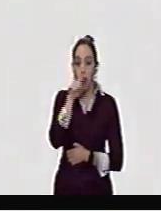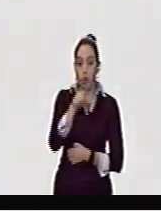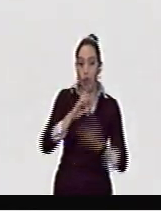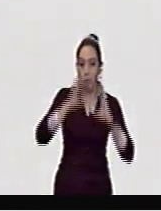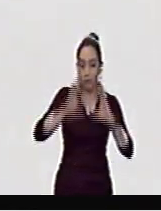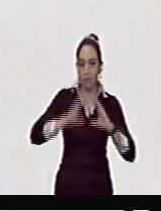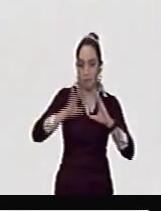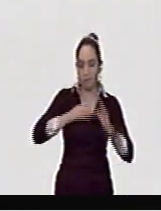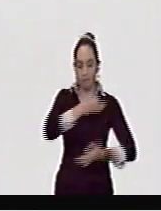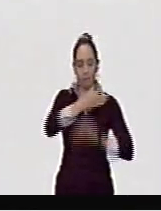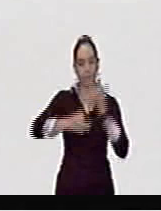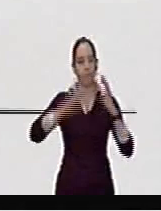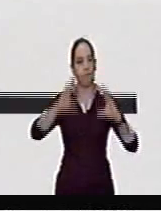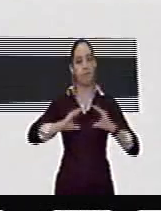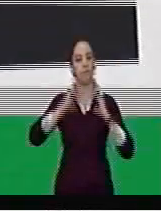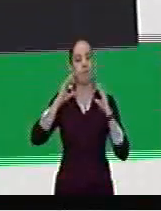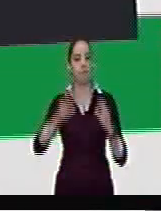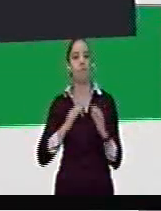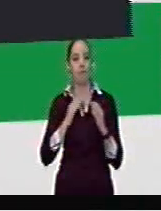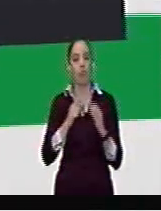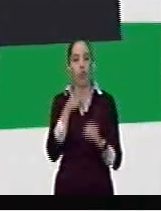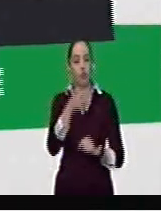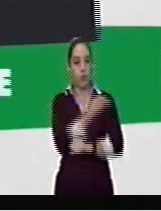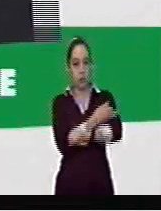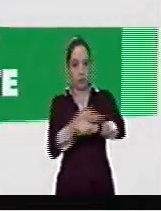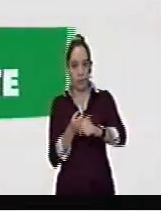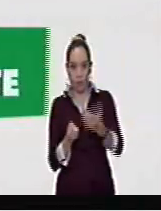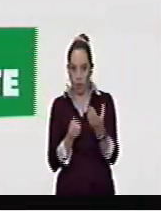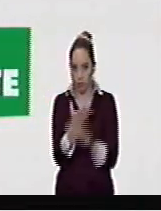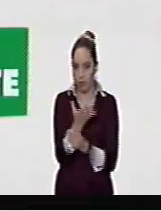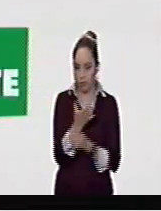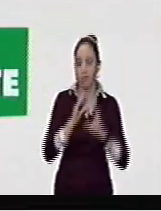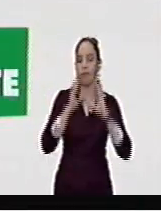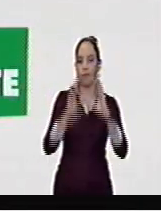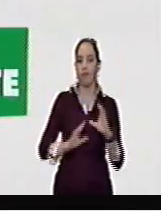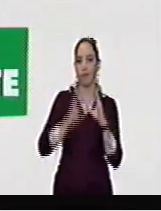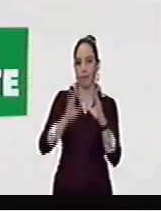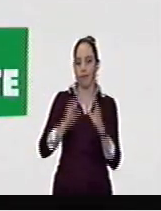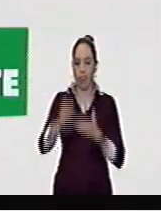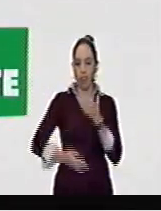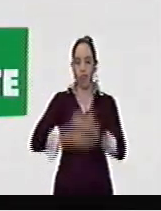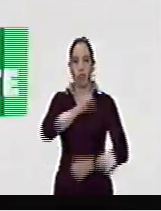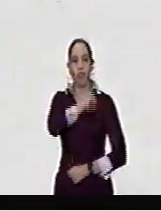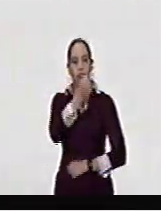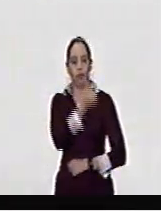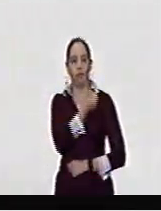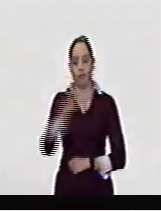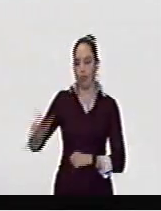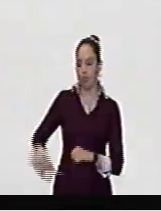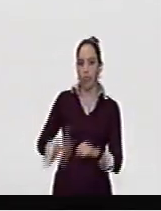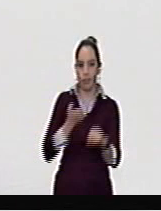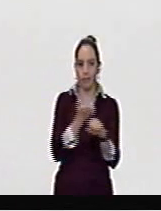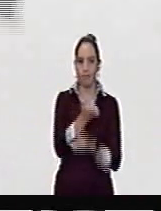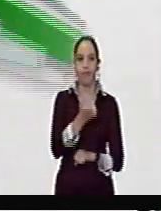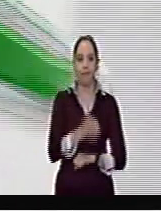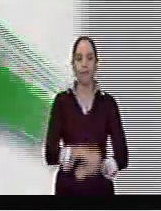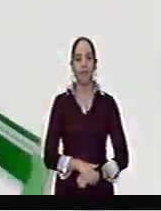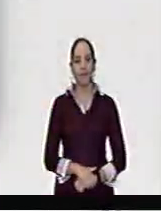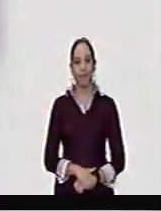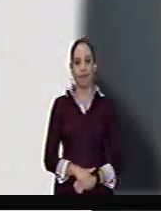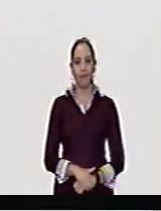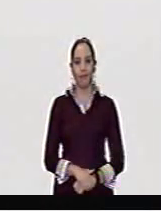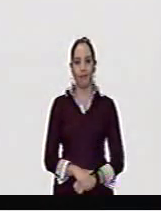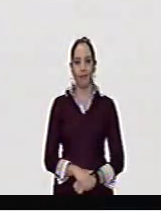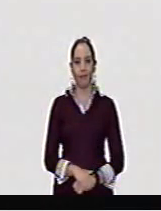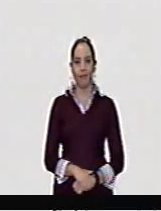800-123-8888. Si te cuidas tú, nos cuidamos todos. Por tu familia, si sales, cuídate. Servicios de Salud, Gobierno